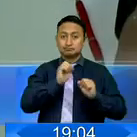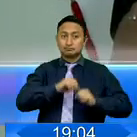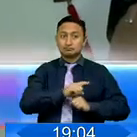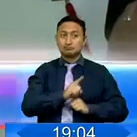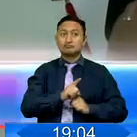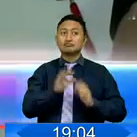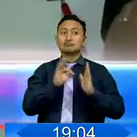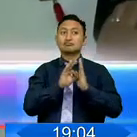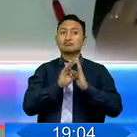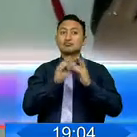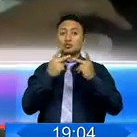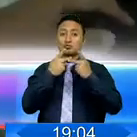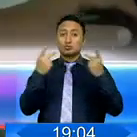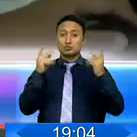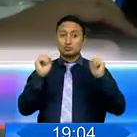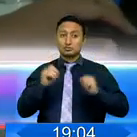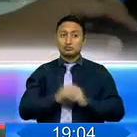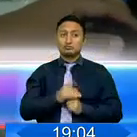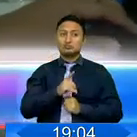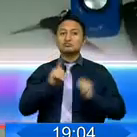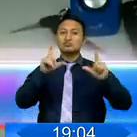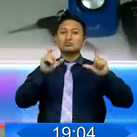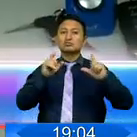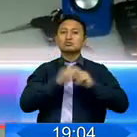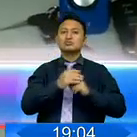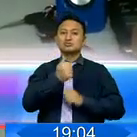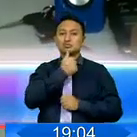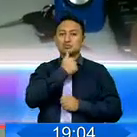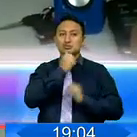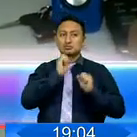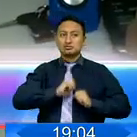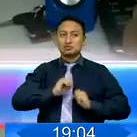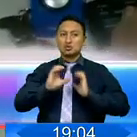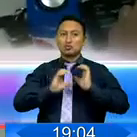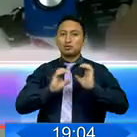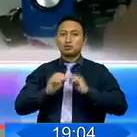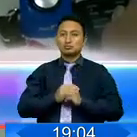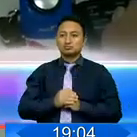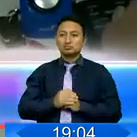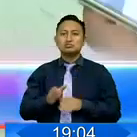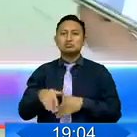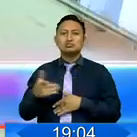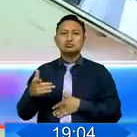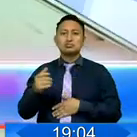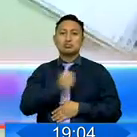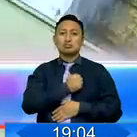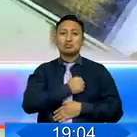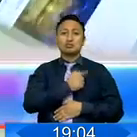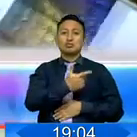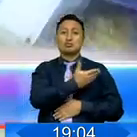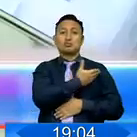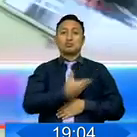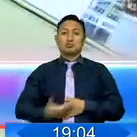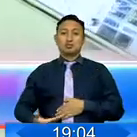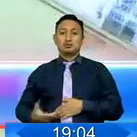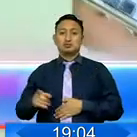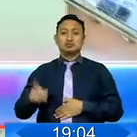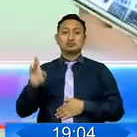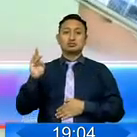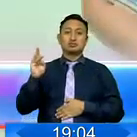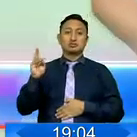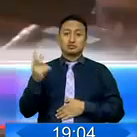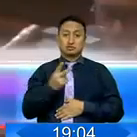redes sociales, en donde se muestran imágenes privadas y conversaciones íntimas tomadas de los celulares personales del presidente Lenín Moreno y su esposa